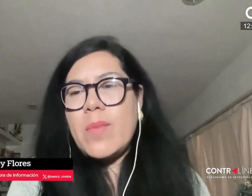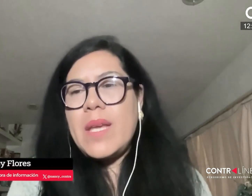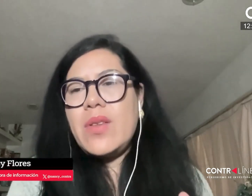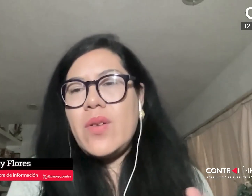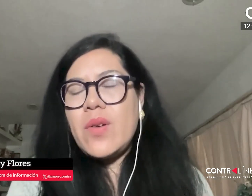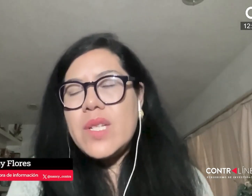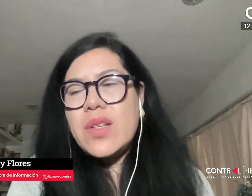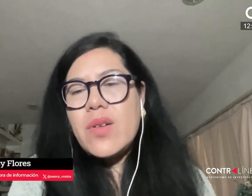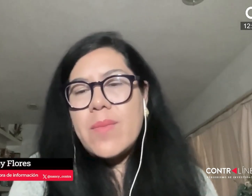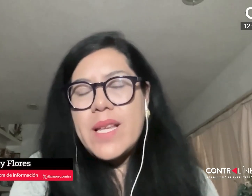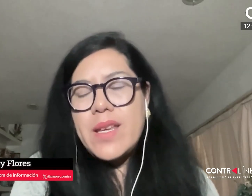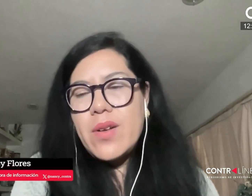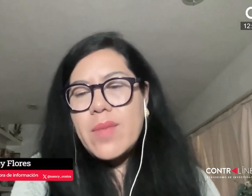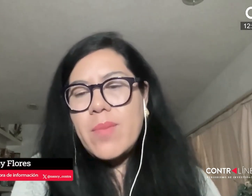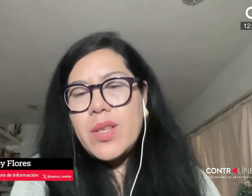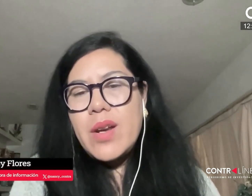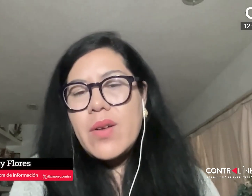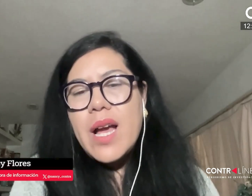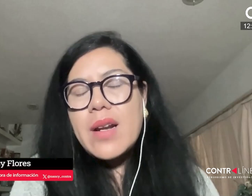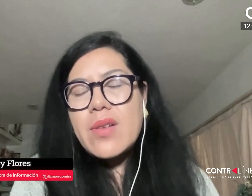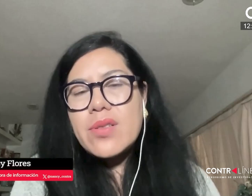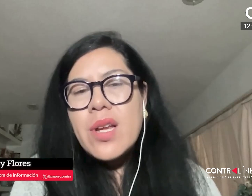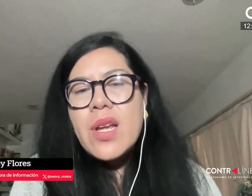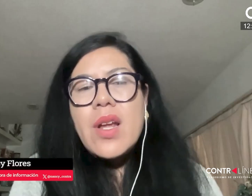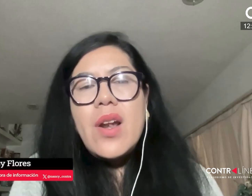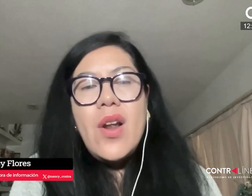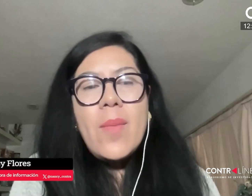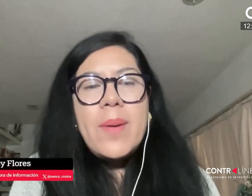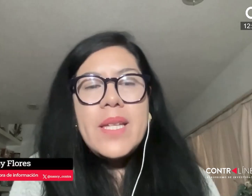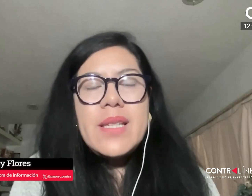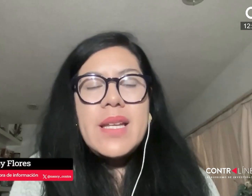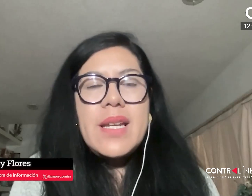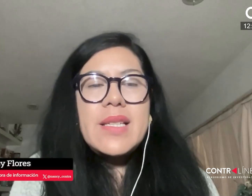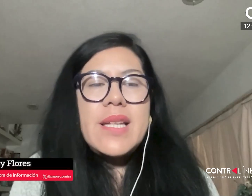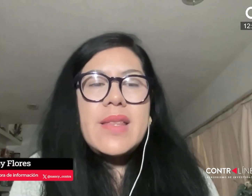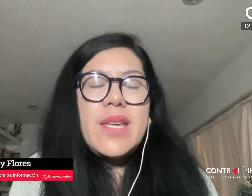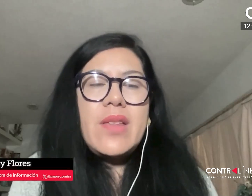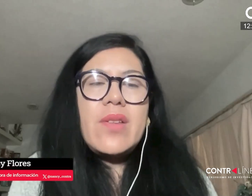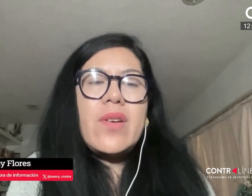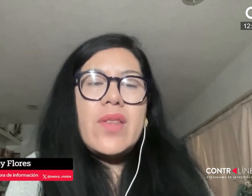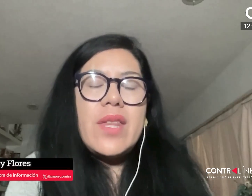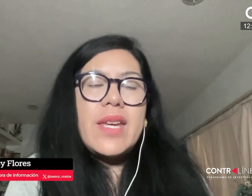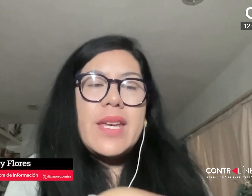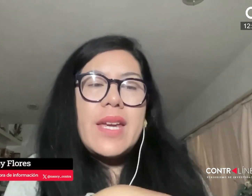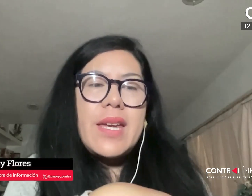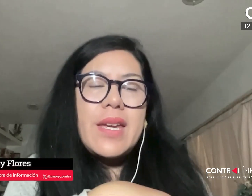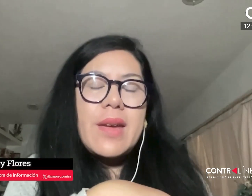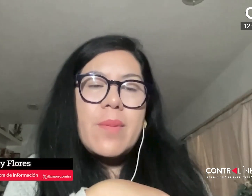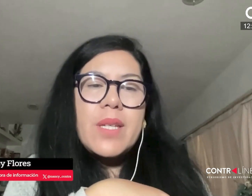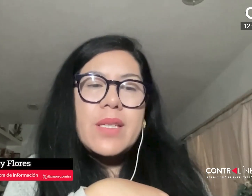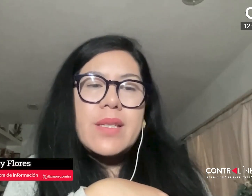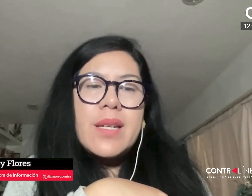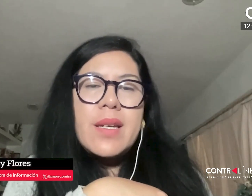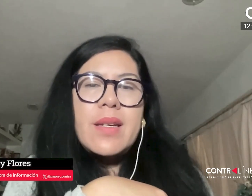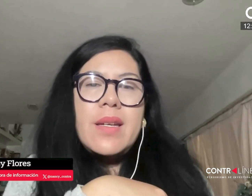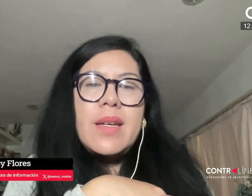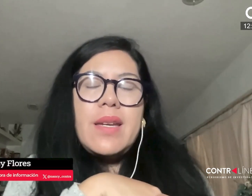hace un momento con nuestro compañero reportero Carlos López en el sentido de que